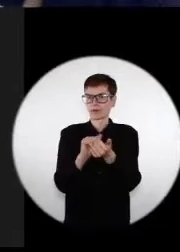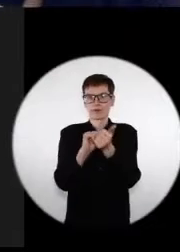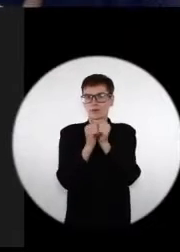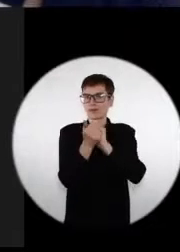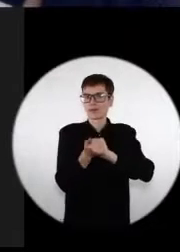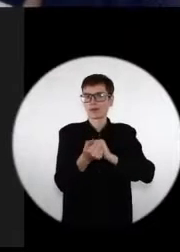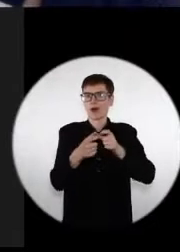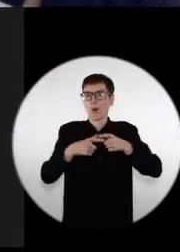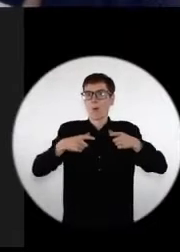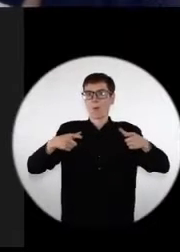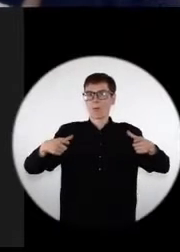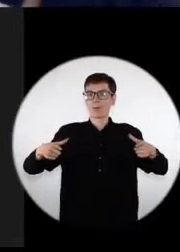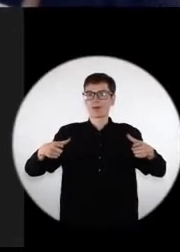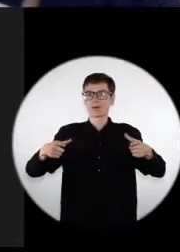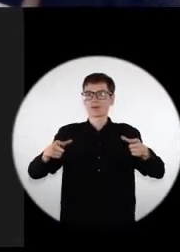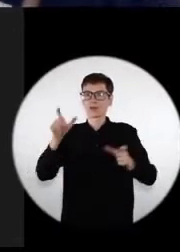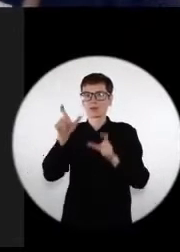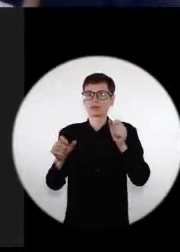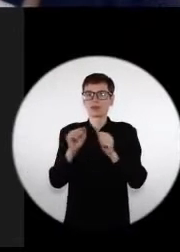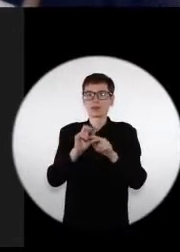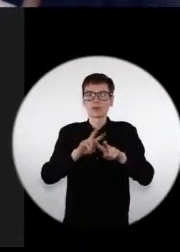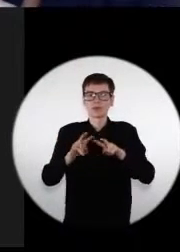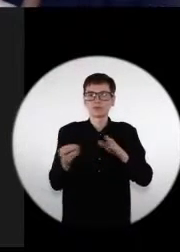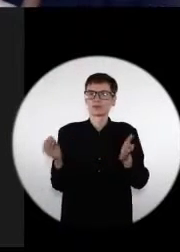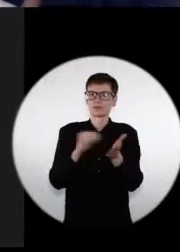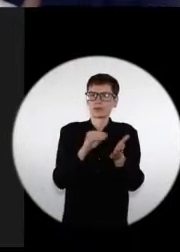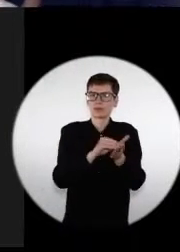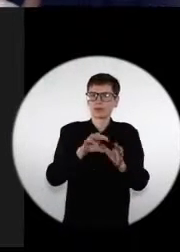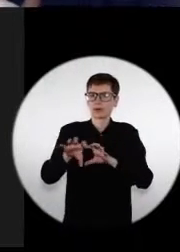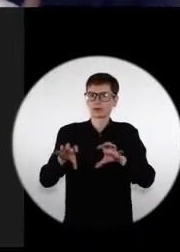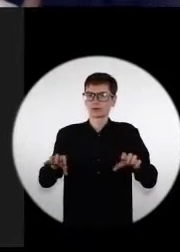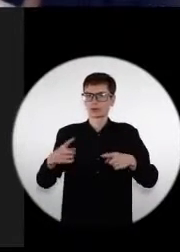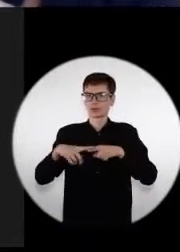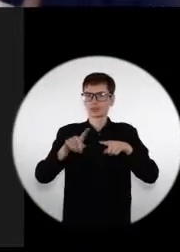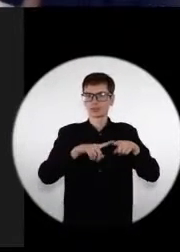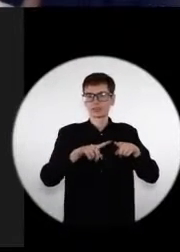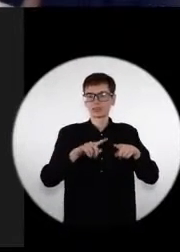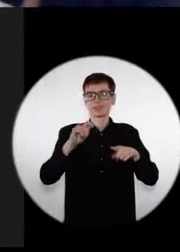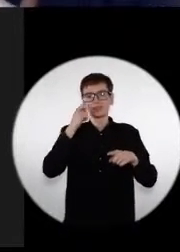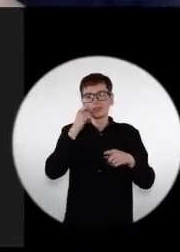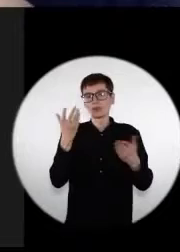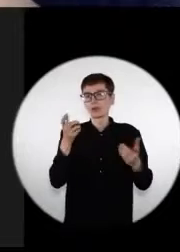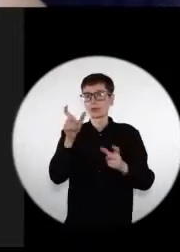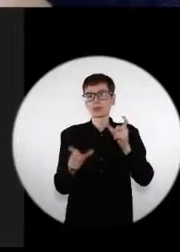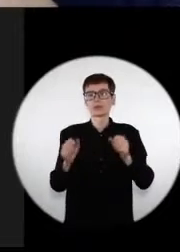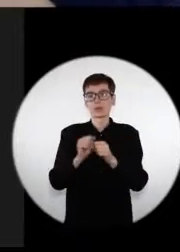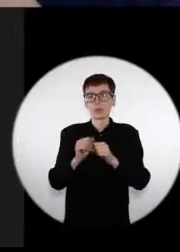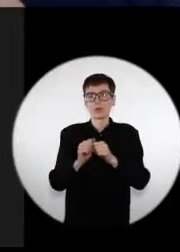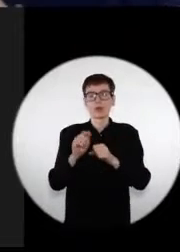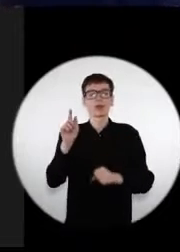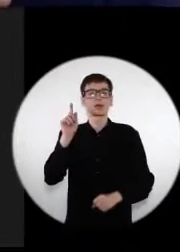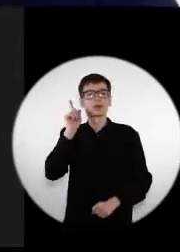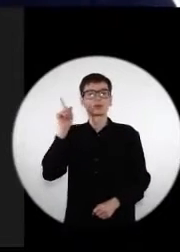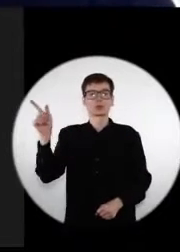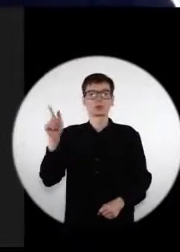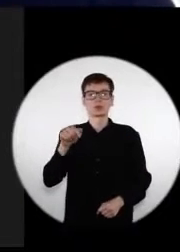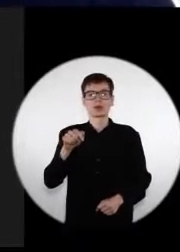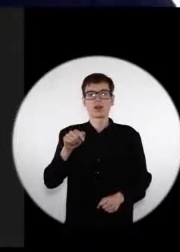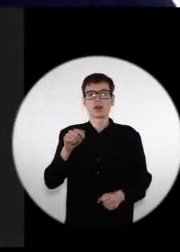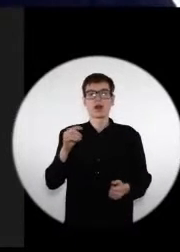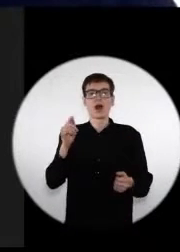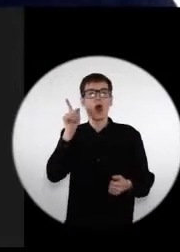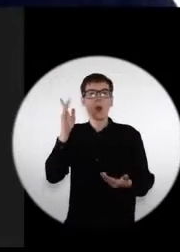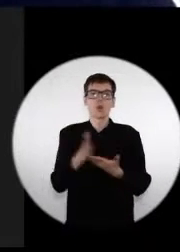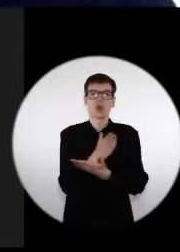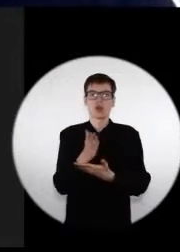muy de la mano entonces esa nueva como dinámica del aumento de la gente puede hacer más cosas también tiene